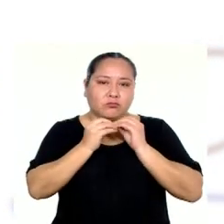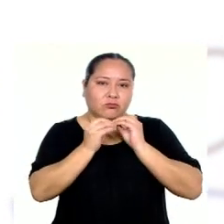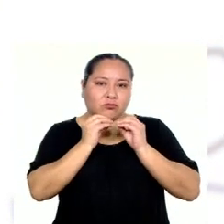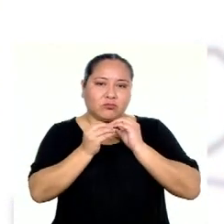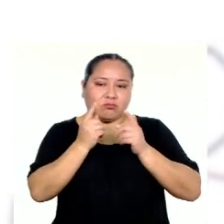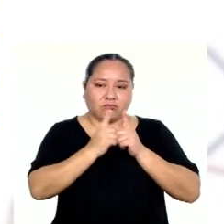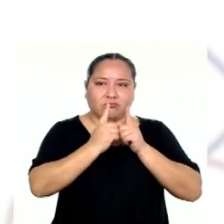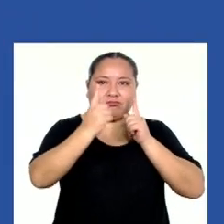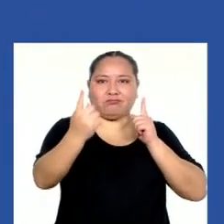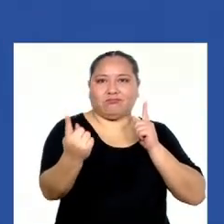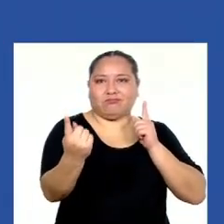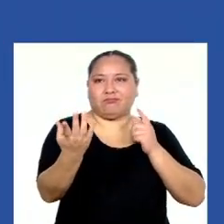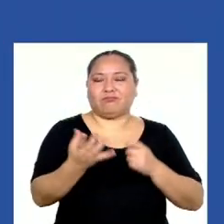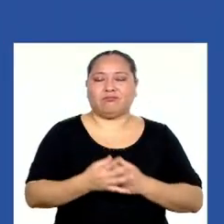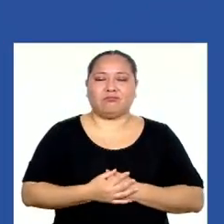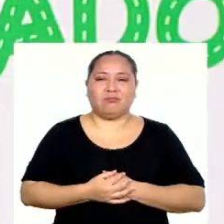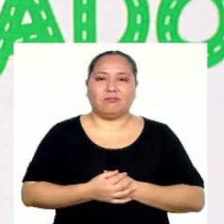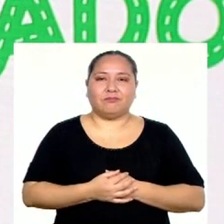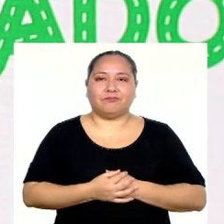distanciamiento social.